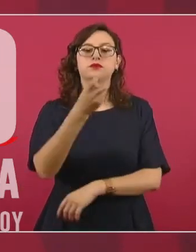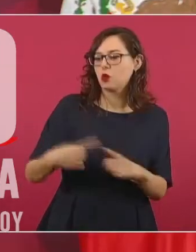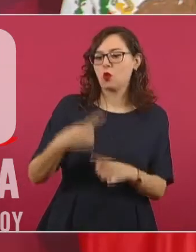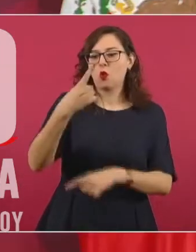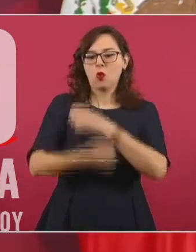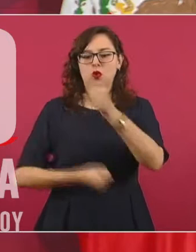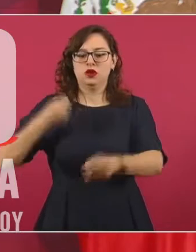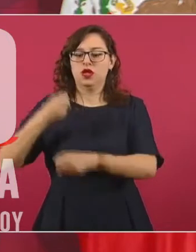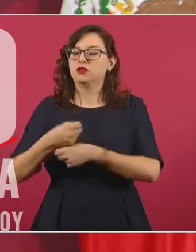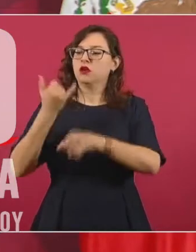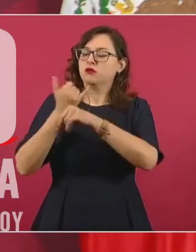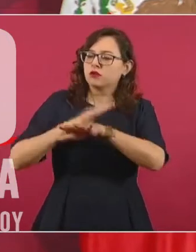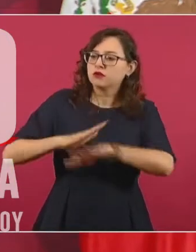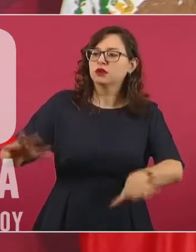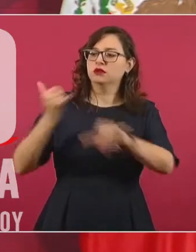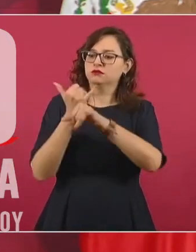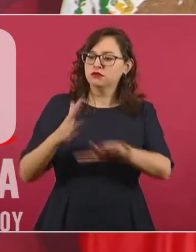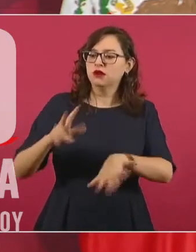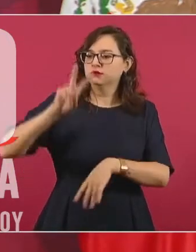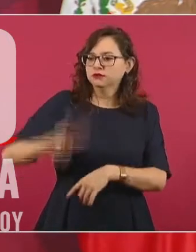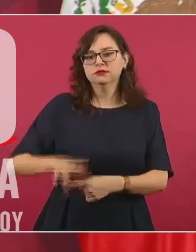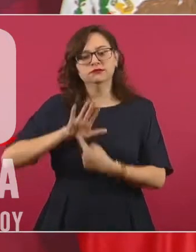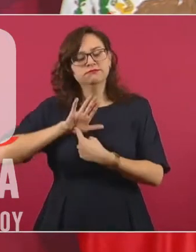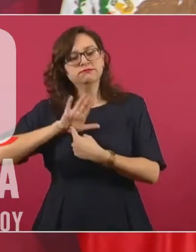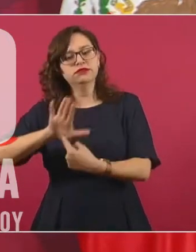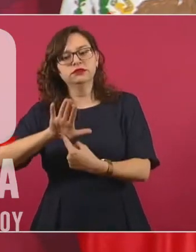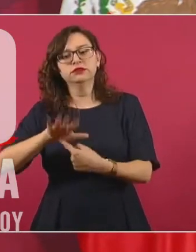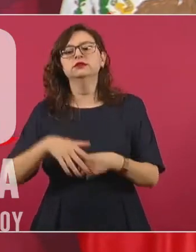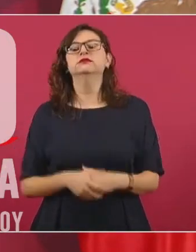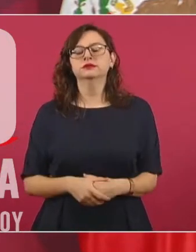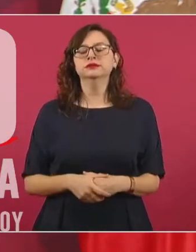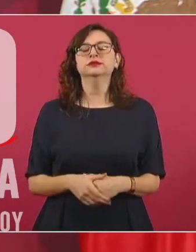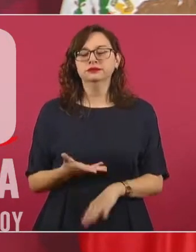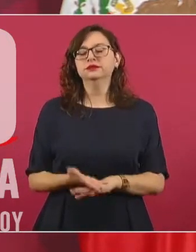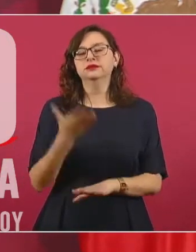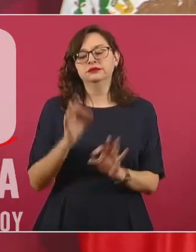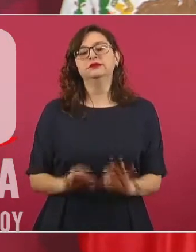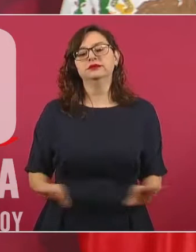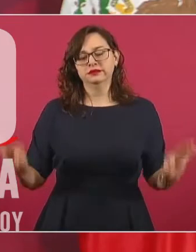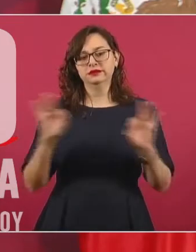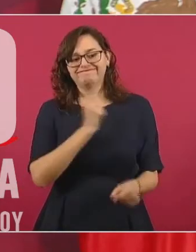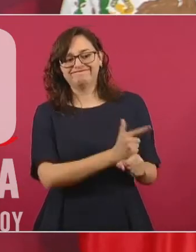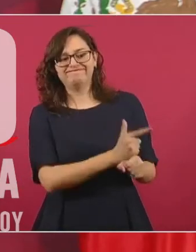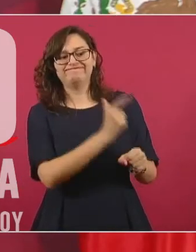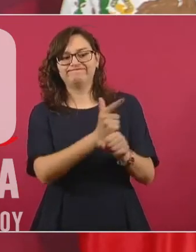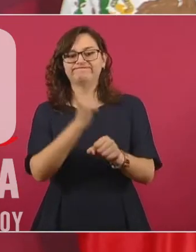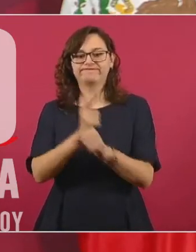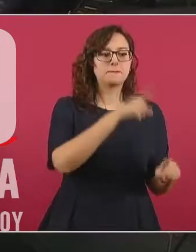año con esta información sobre quién es quién en